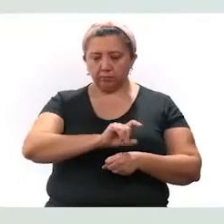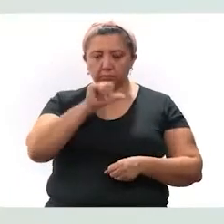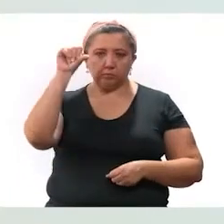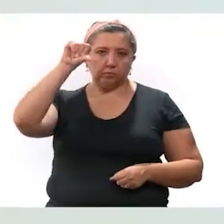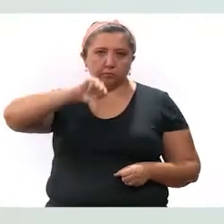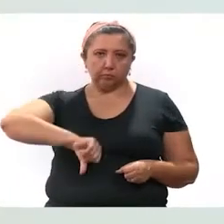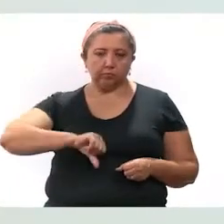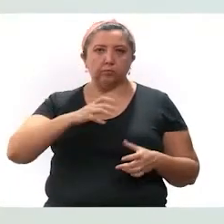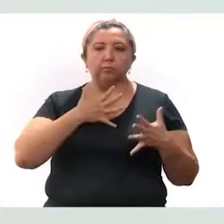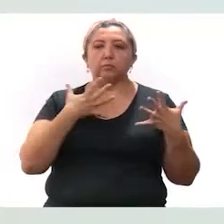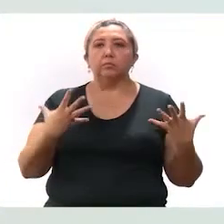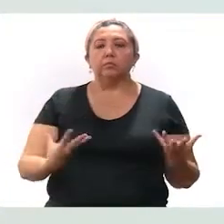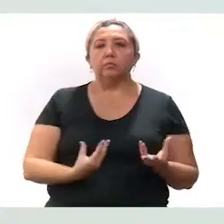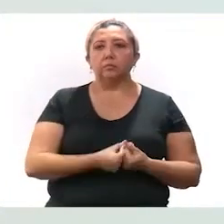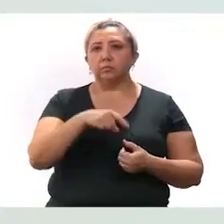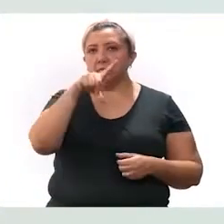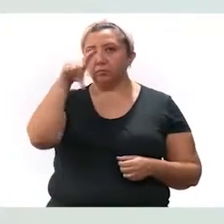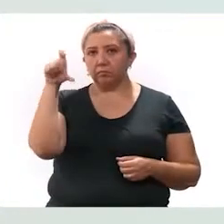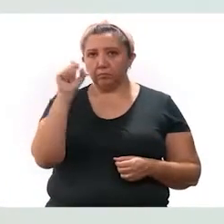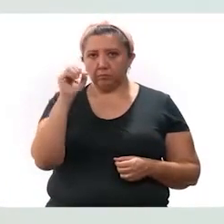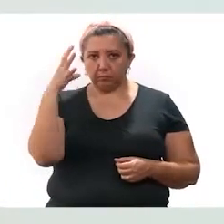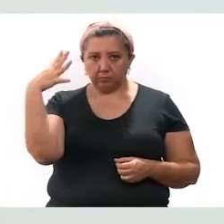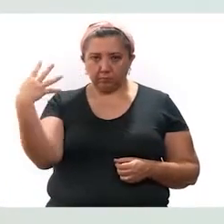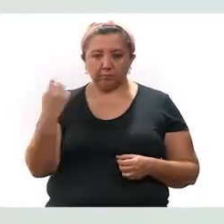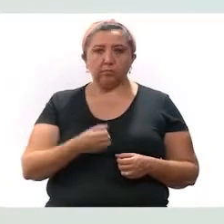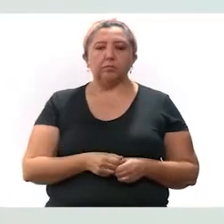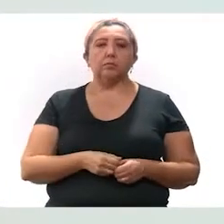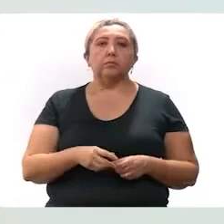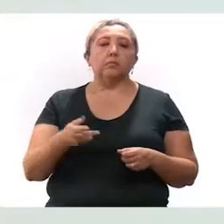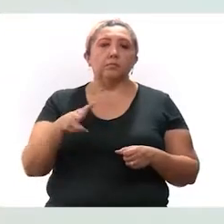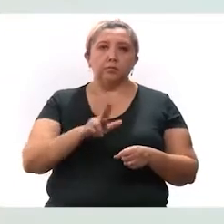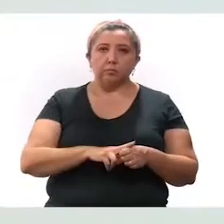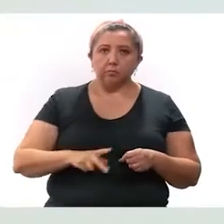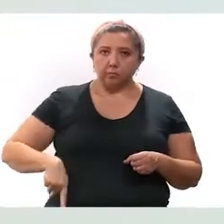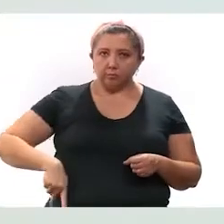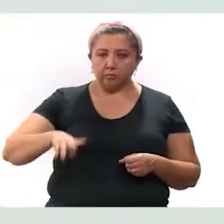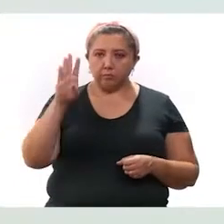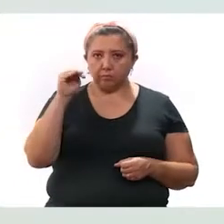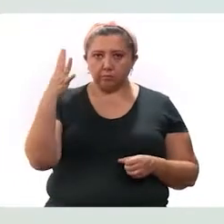El día de hoy tenemos 124 pacientes en hospitales públicos,